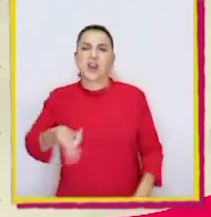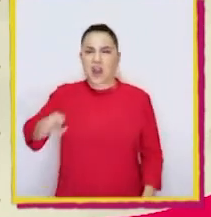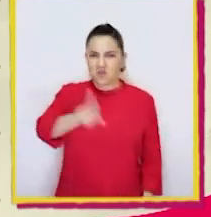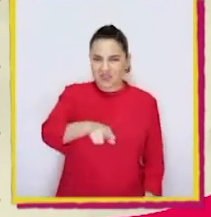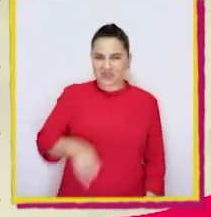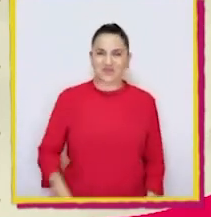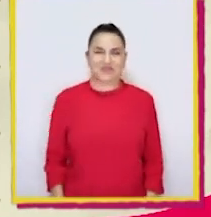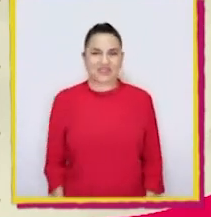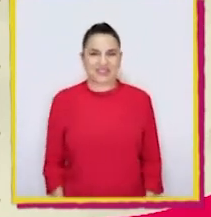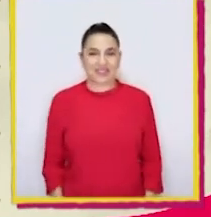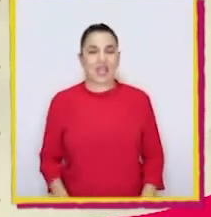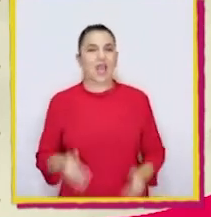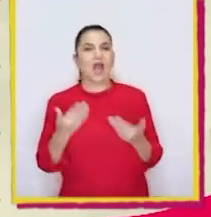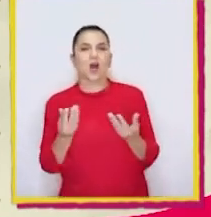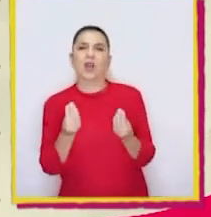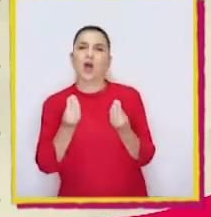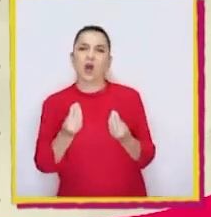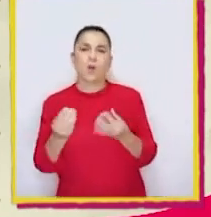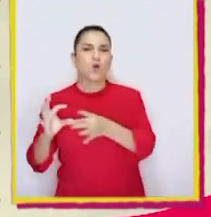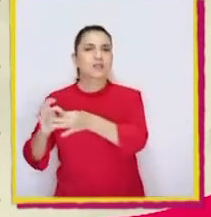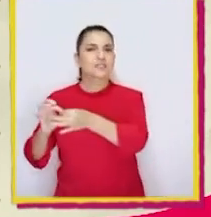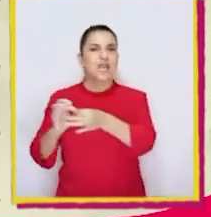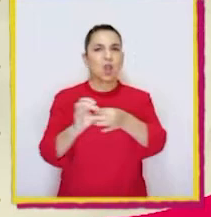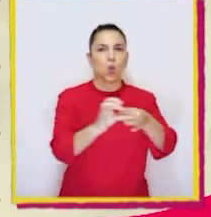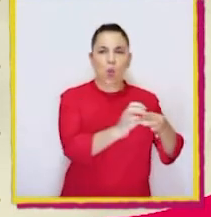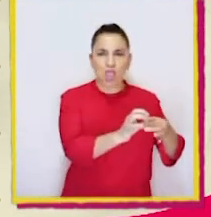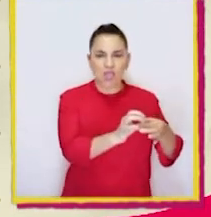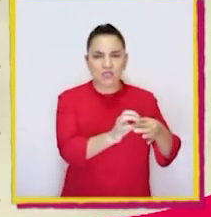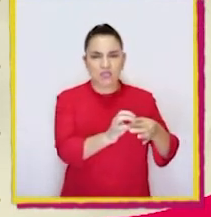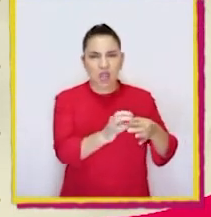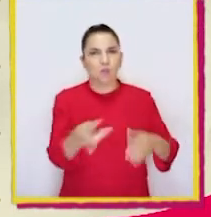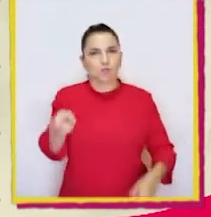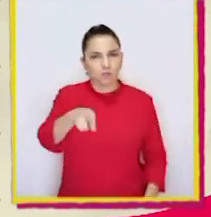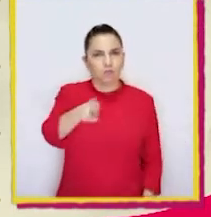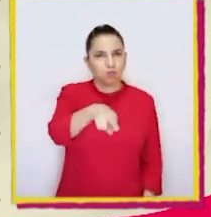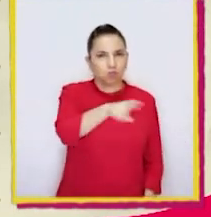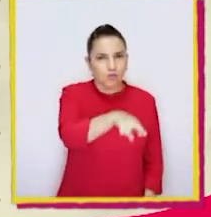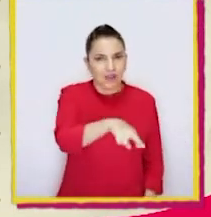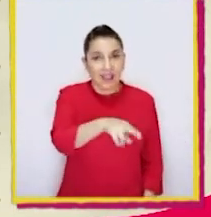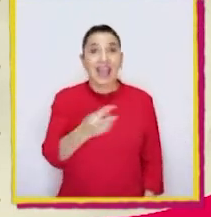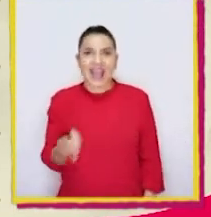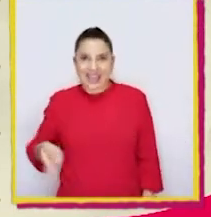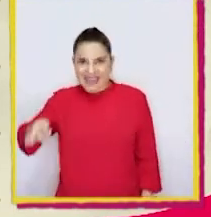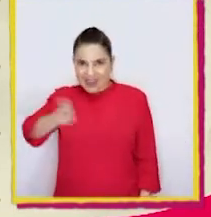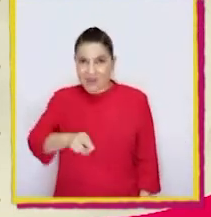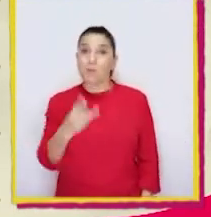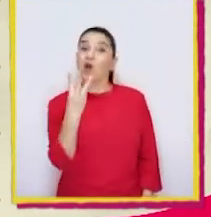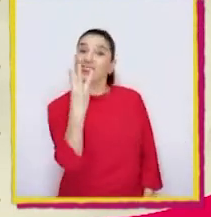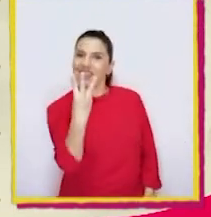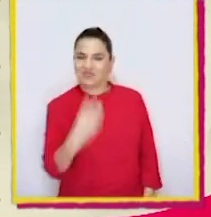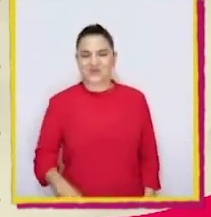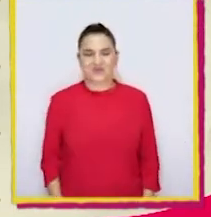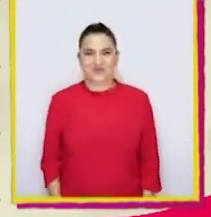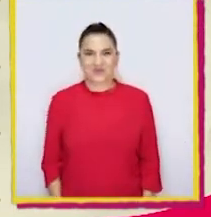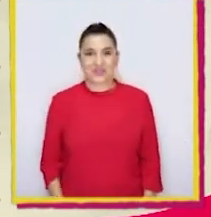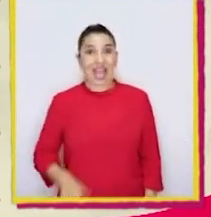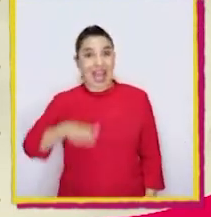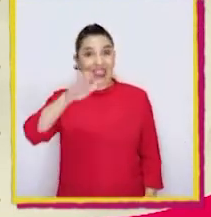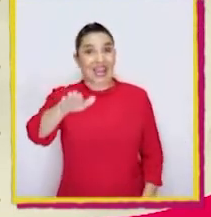ese es el patrón. Ahora, ¿cómo sería una secuencia si lo extendemos? Repitamos el patrón 3